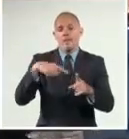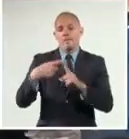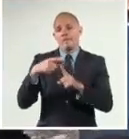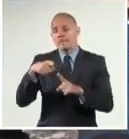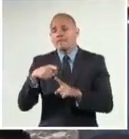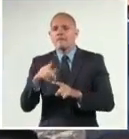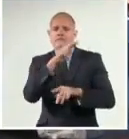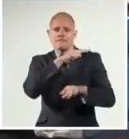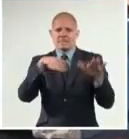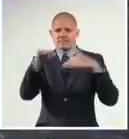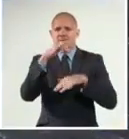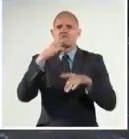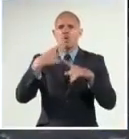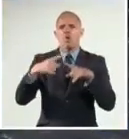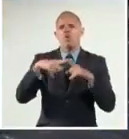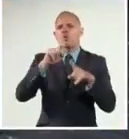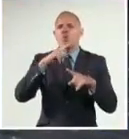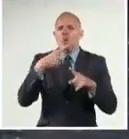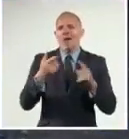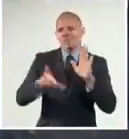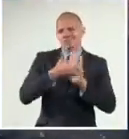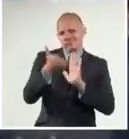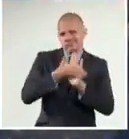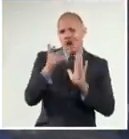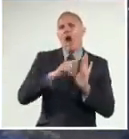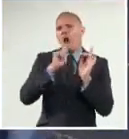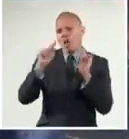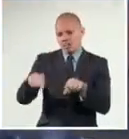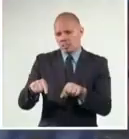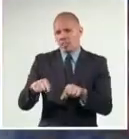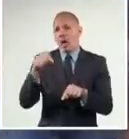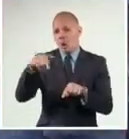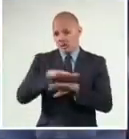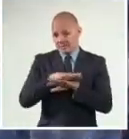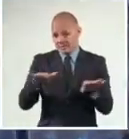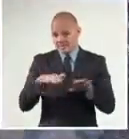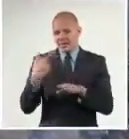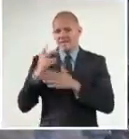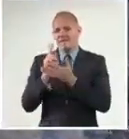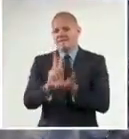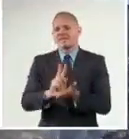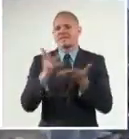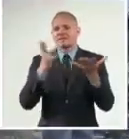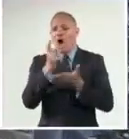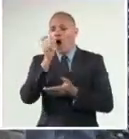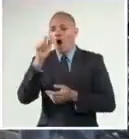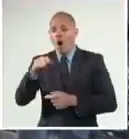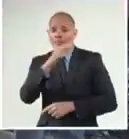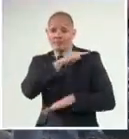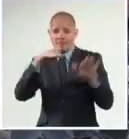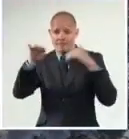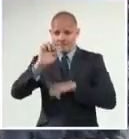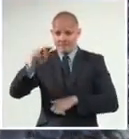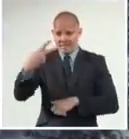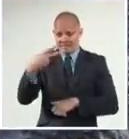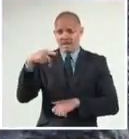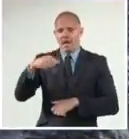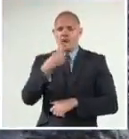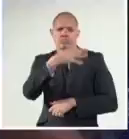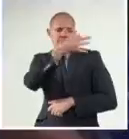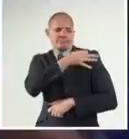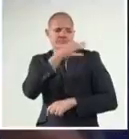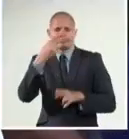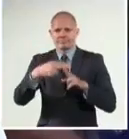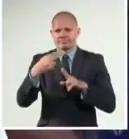la Construcción. En plena faena recibieron este martes la visita del viceprimer ministro, comandante de la